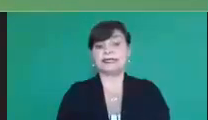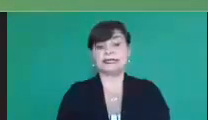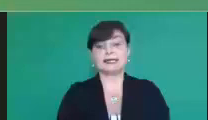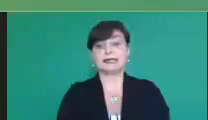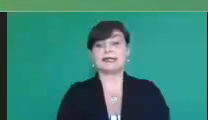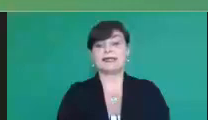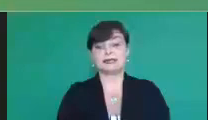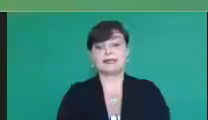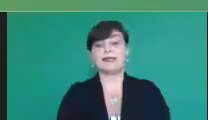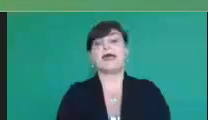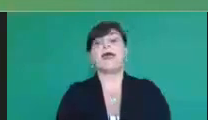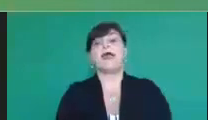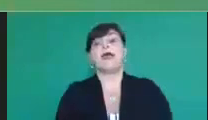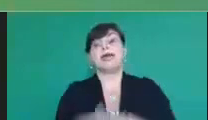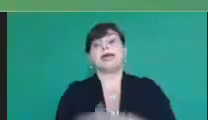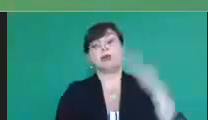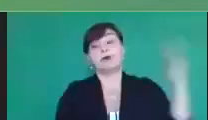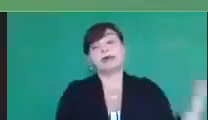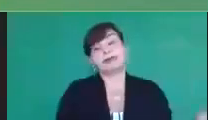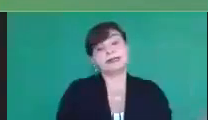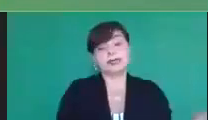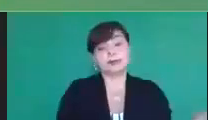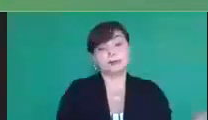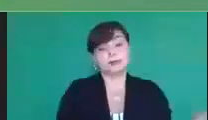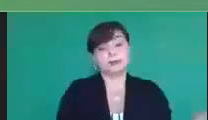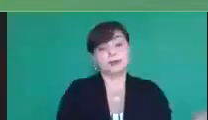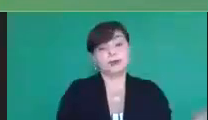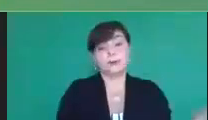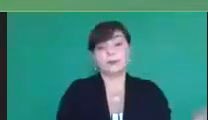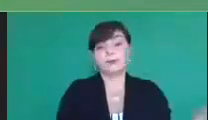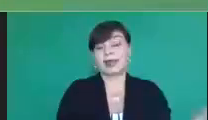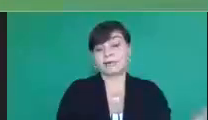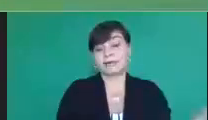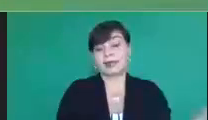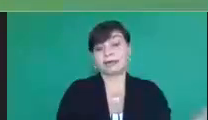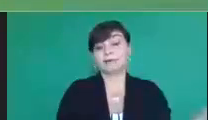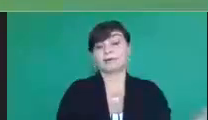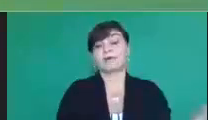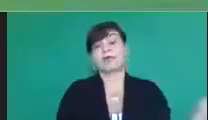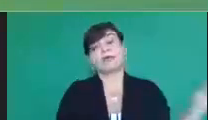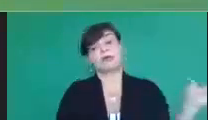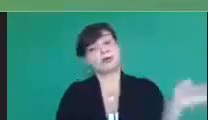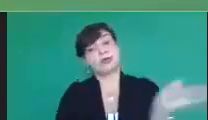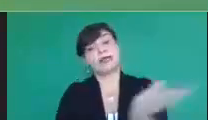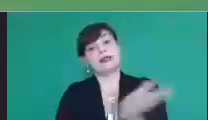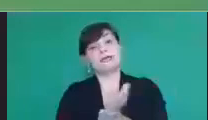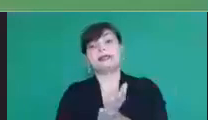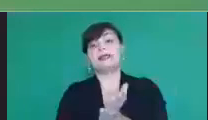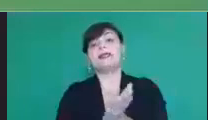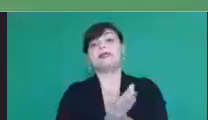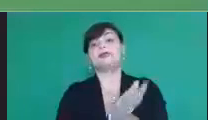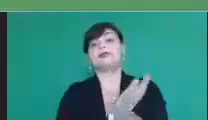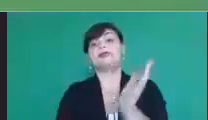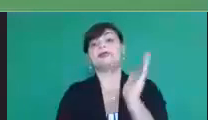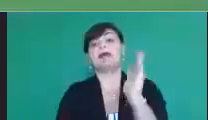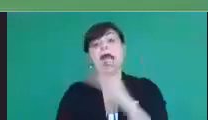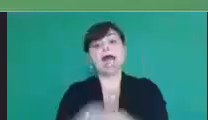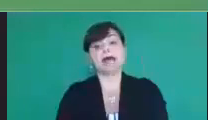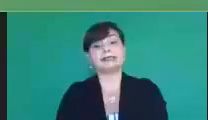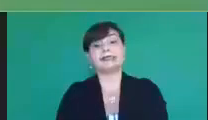higiene alimentaria. Esto va desde la producción primaria, toda la parte de la